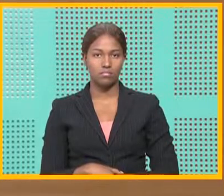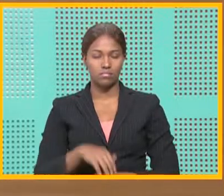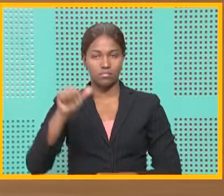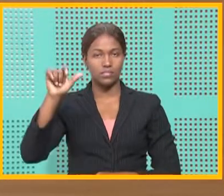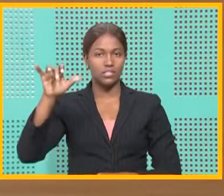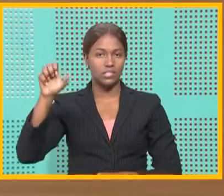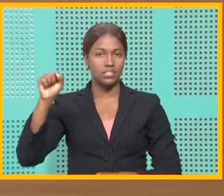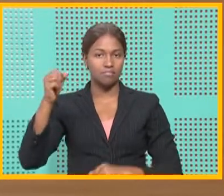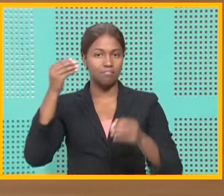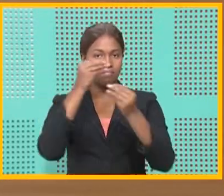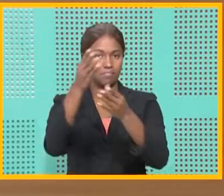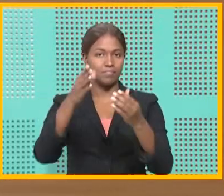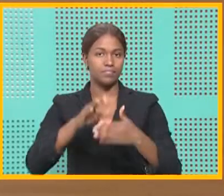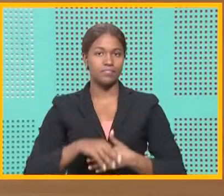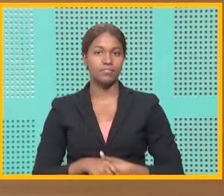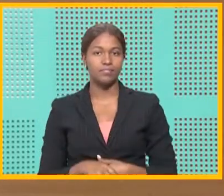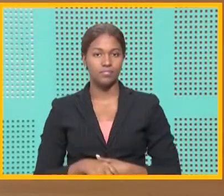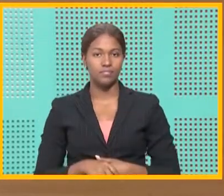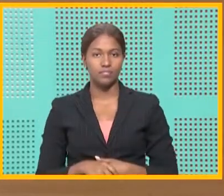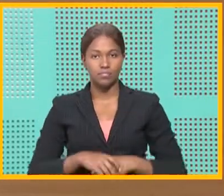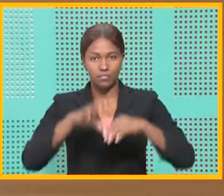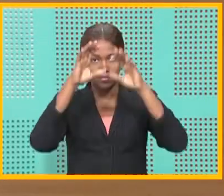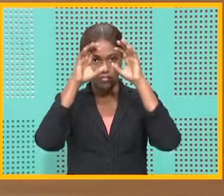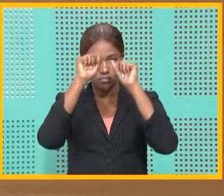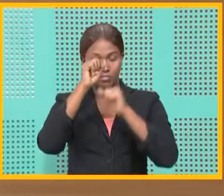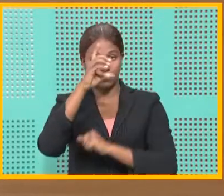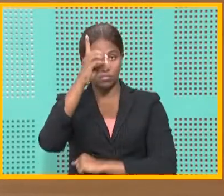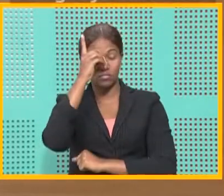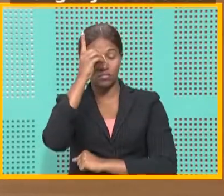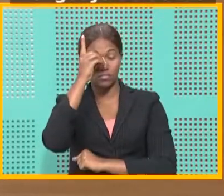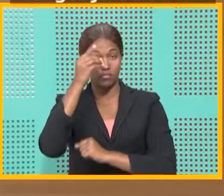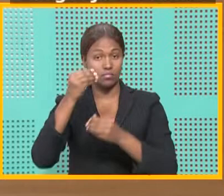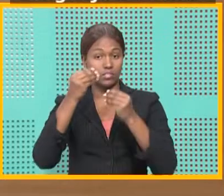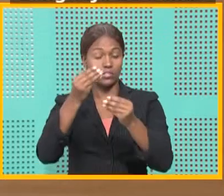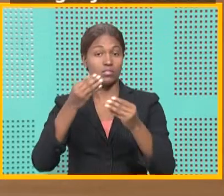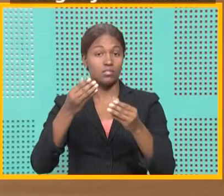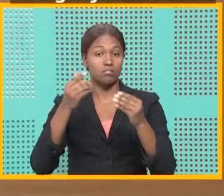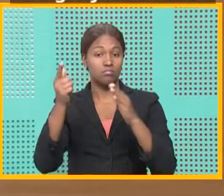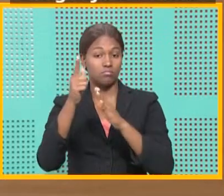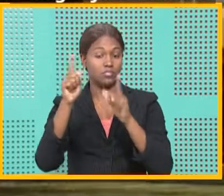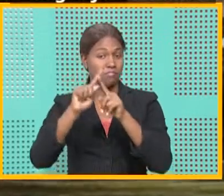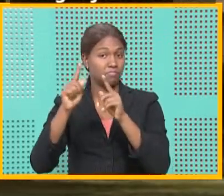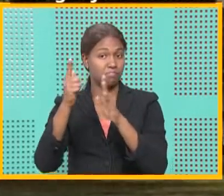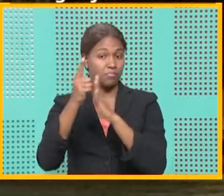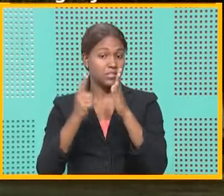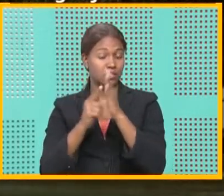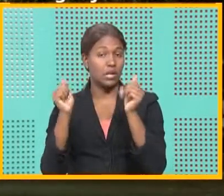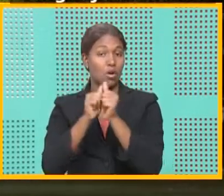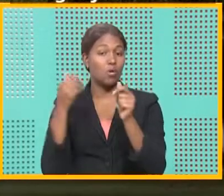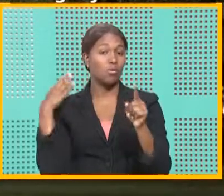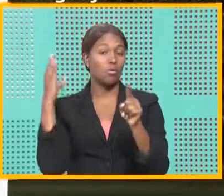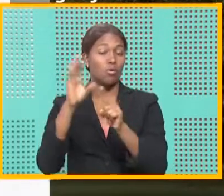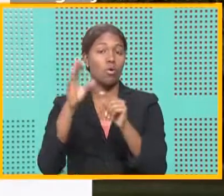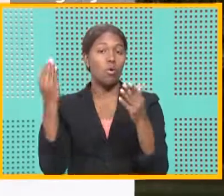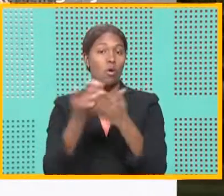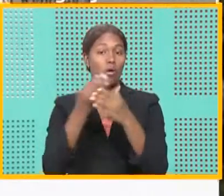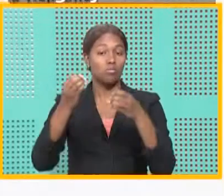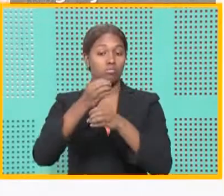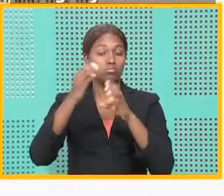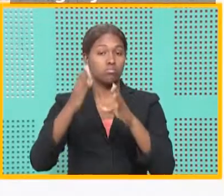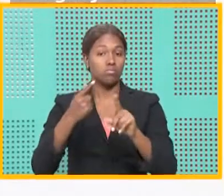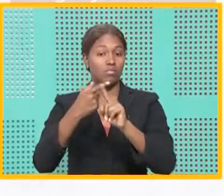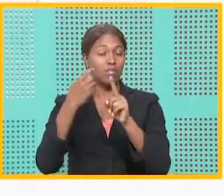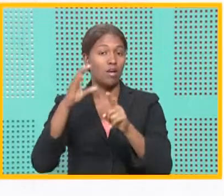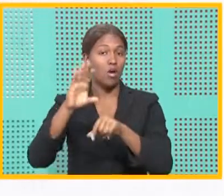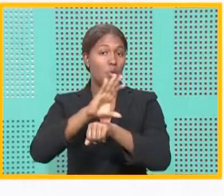Angeli Suárez con ustedes. Amigos, el presidente Danilo Medina emitió varios decretos con los que designó nuevos embajadores en